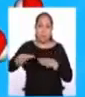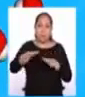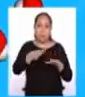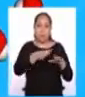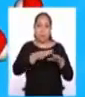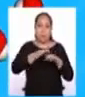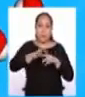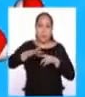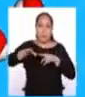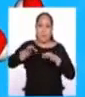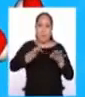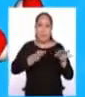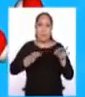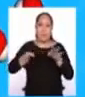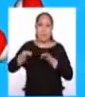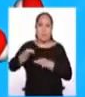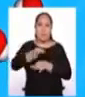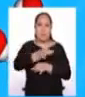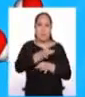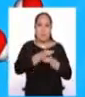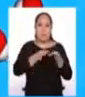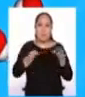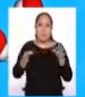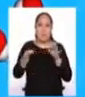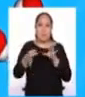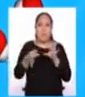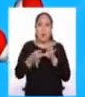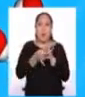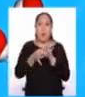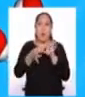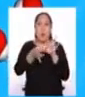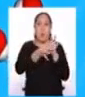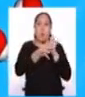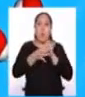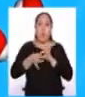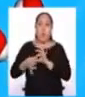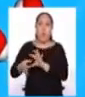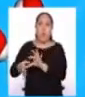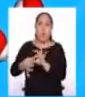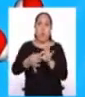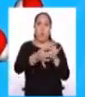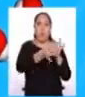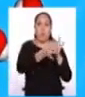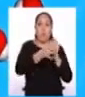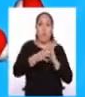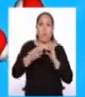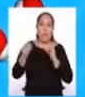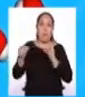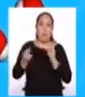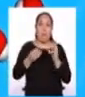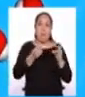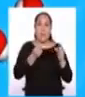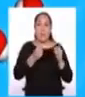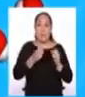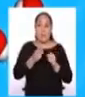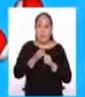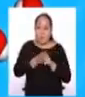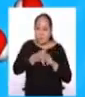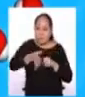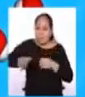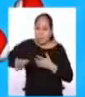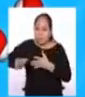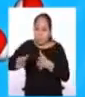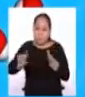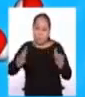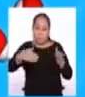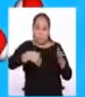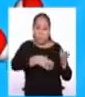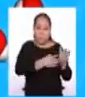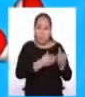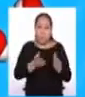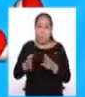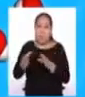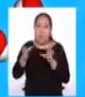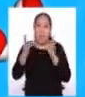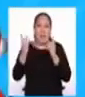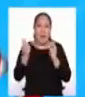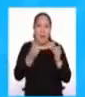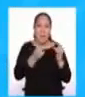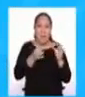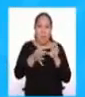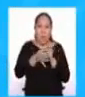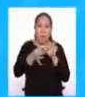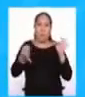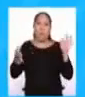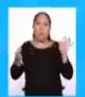las mantiene dinámicamente unidas, consecuencia de la rápida formación y ruptura de los puentes de hidrógeno entre